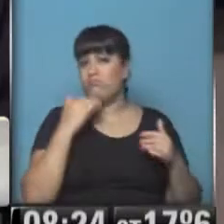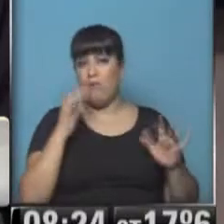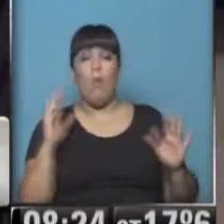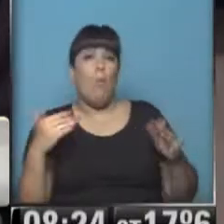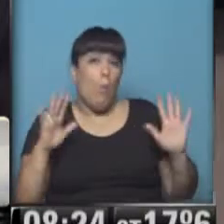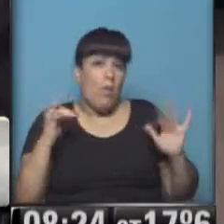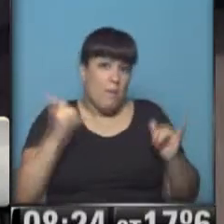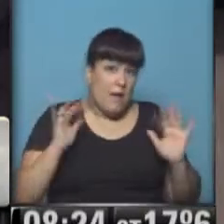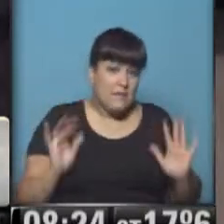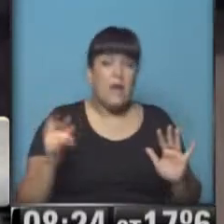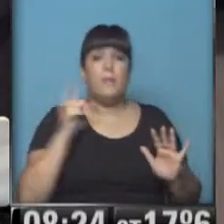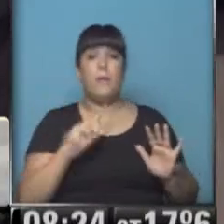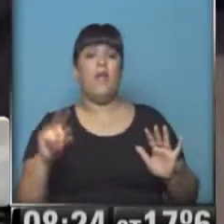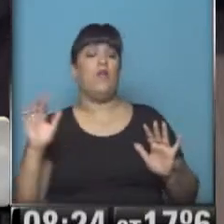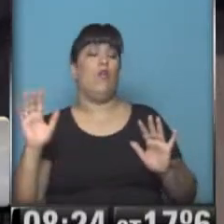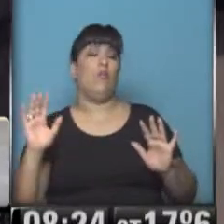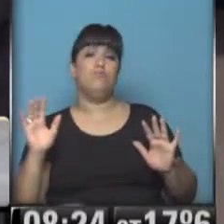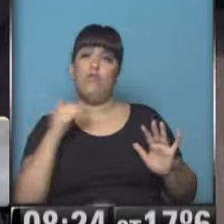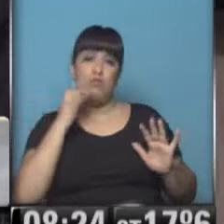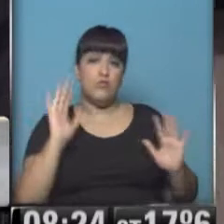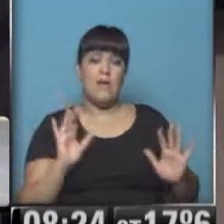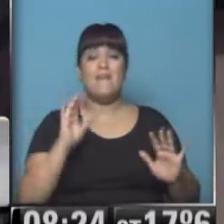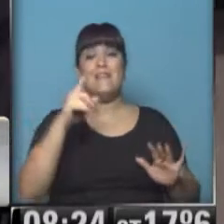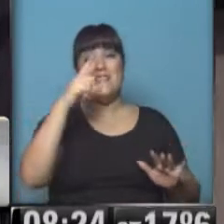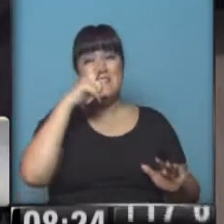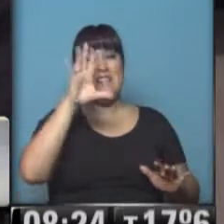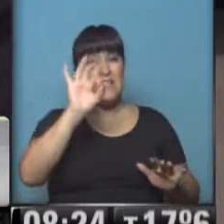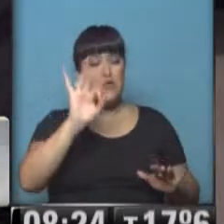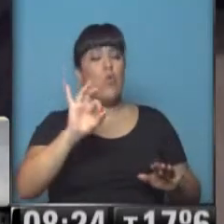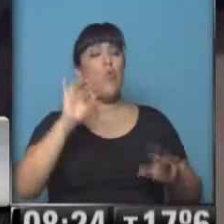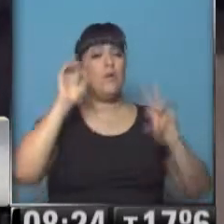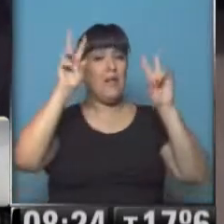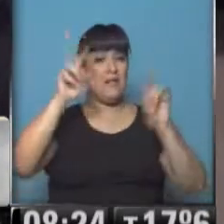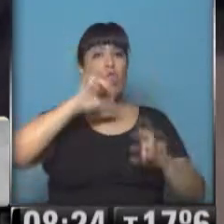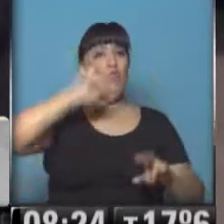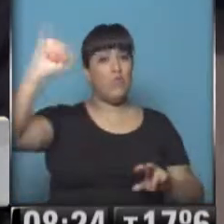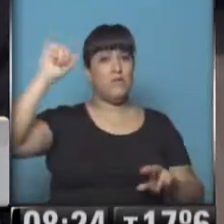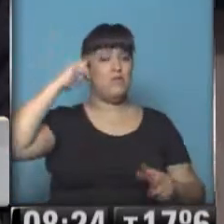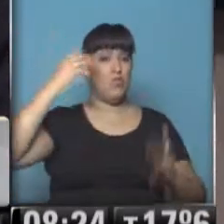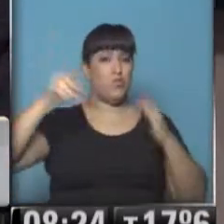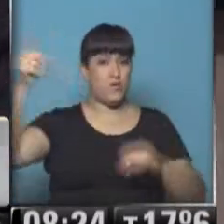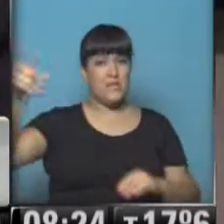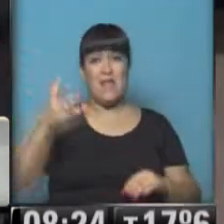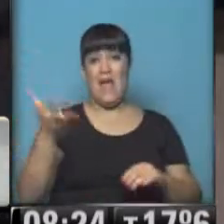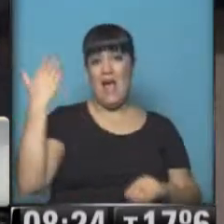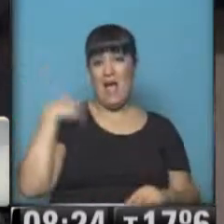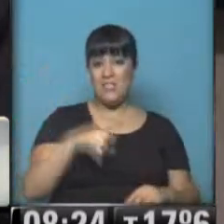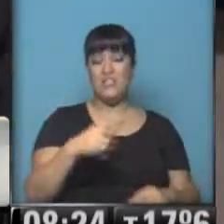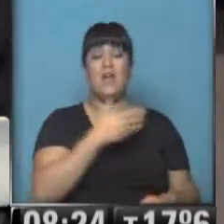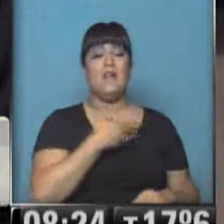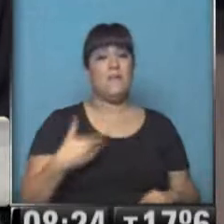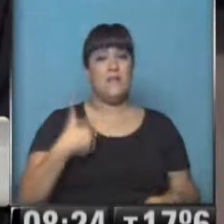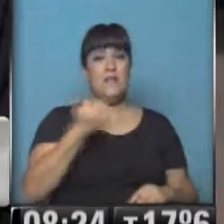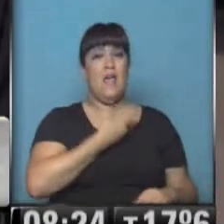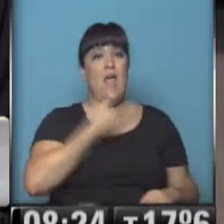también pero son ahí si lourdes 750 causas judiciales abiertas entre las cuales ayer destacó es llegar a que hay